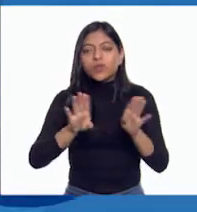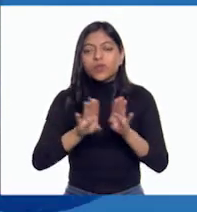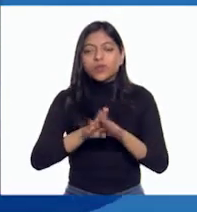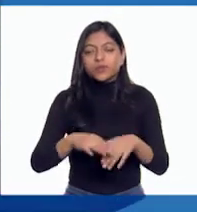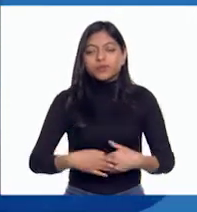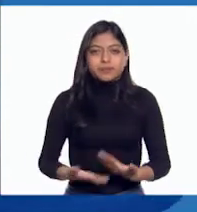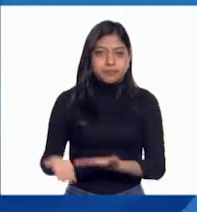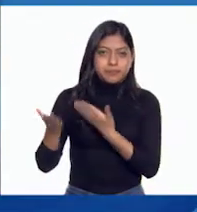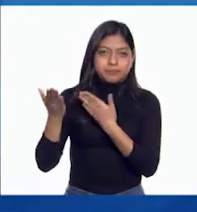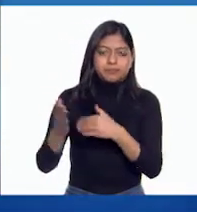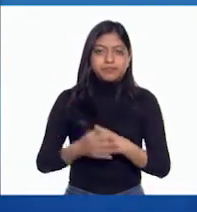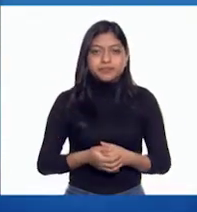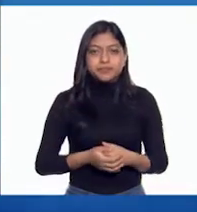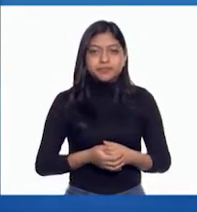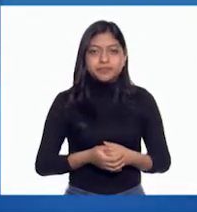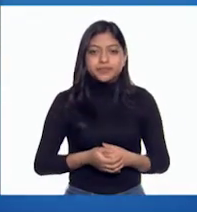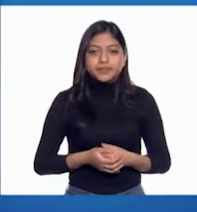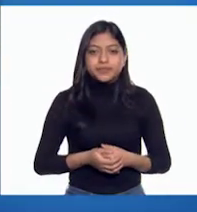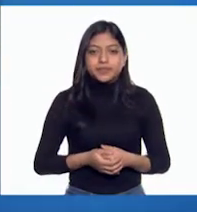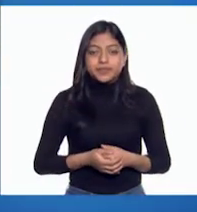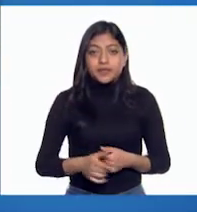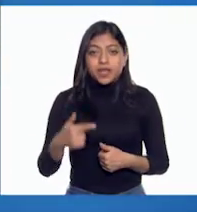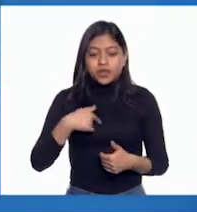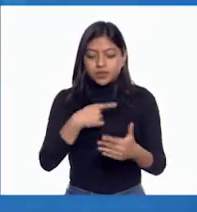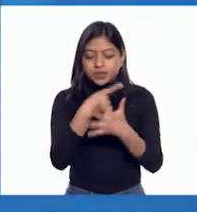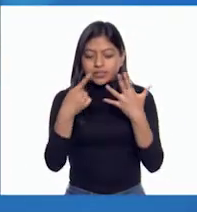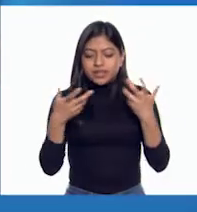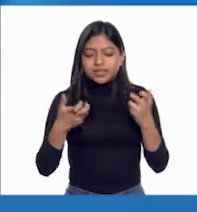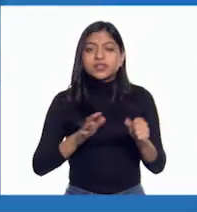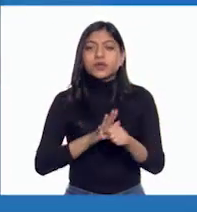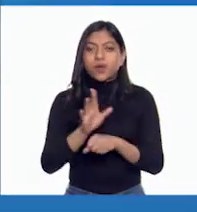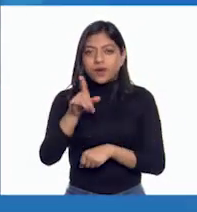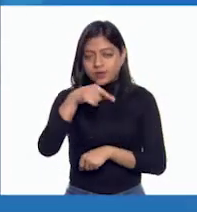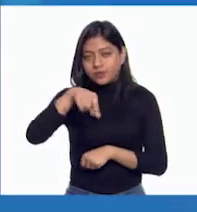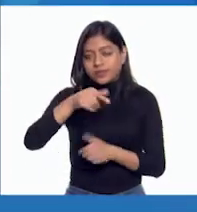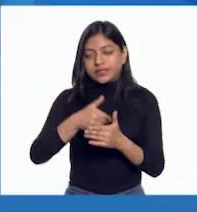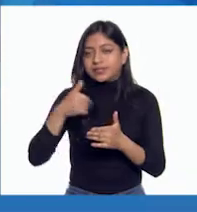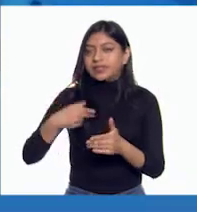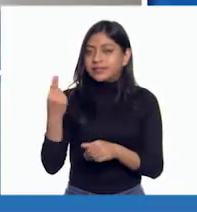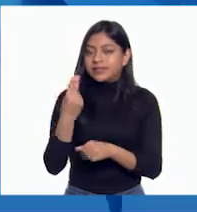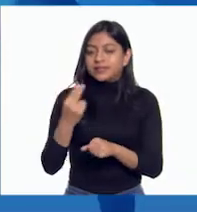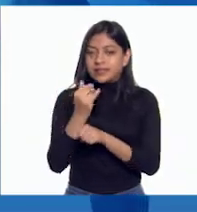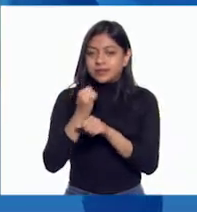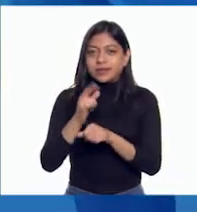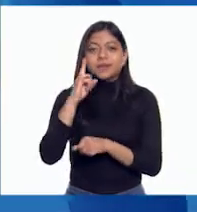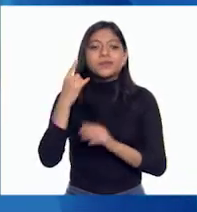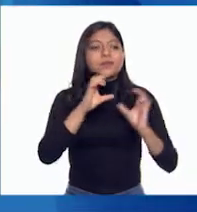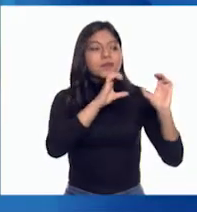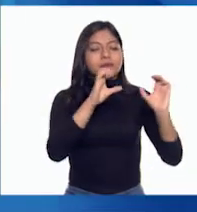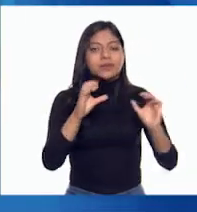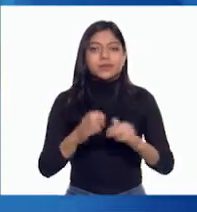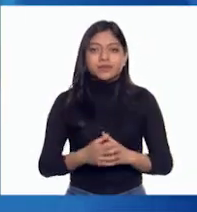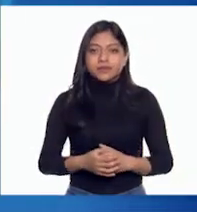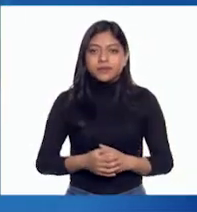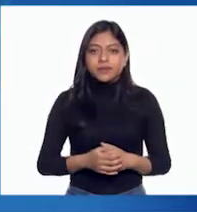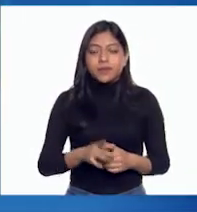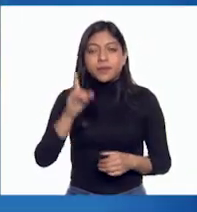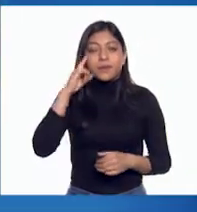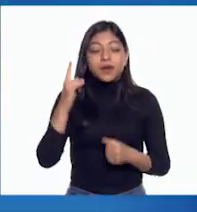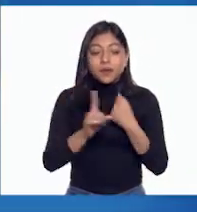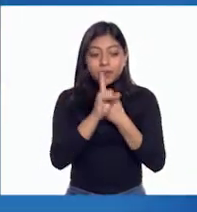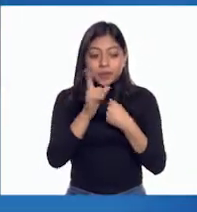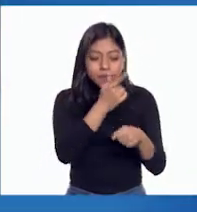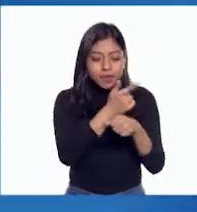Para saber qué medidas tomar y empezar a cuidar. Para conocerlos